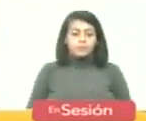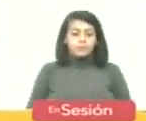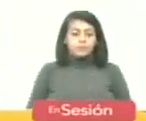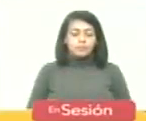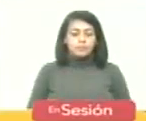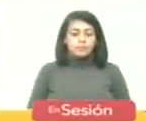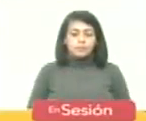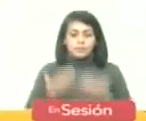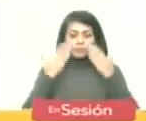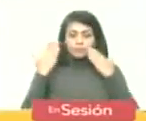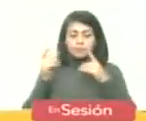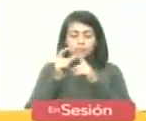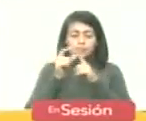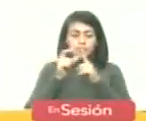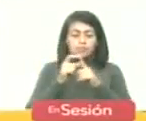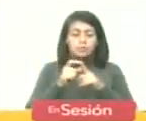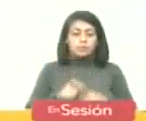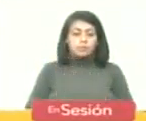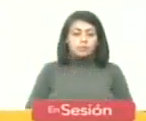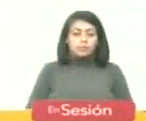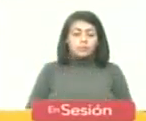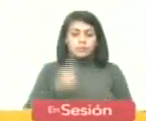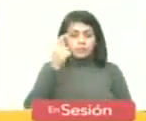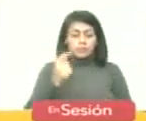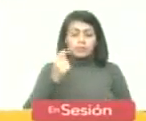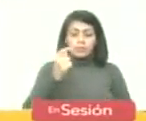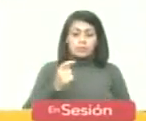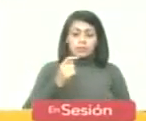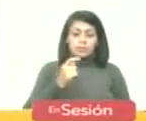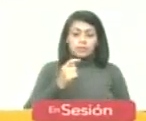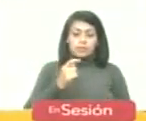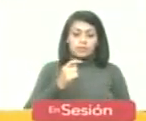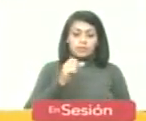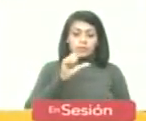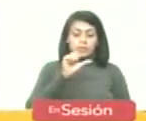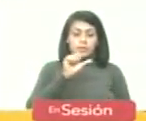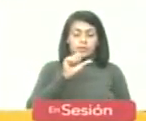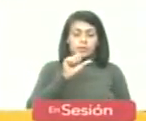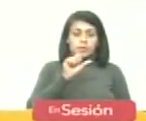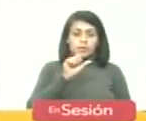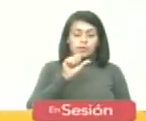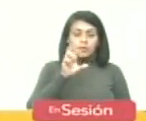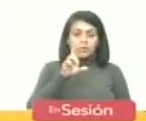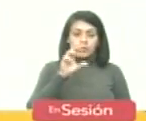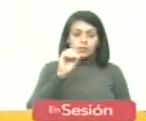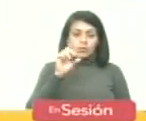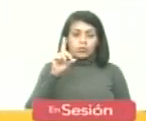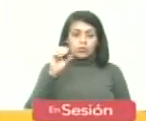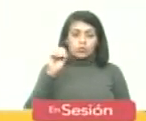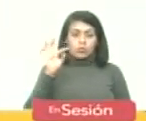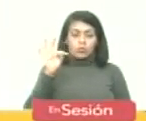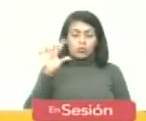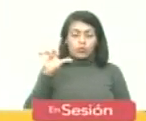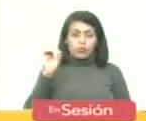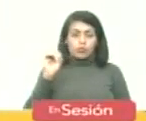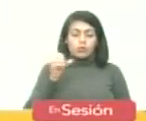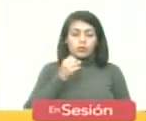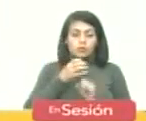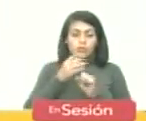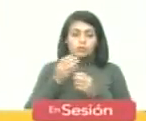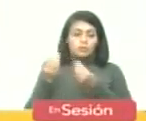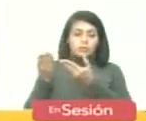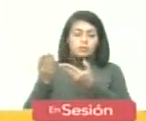Voy a dejar el derecho de palabra al diputado sino-venezolano Rodolfo Sanz. Solicita a la tribuna de oradores, se le